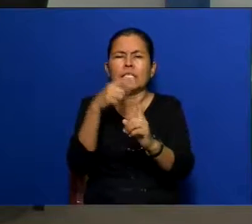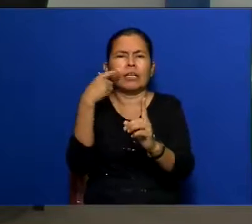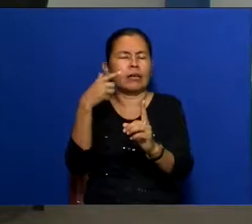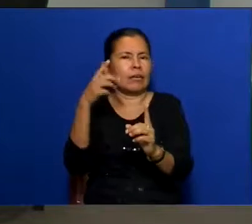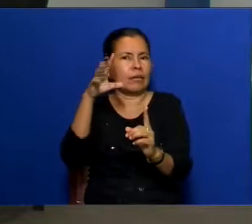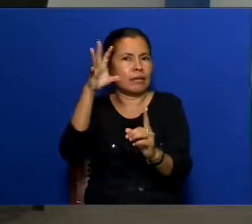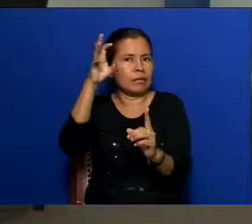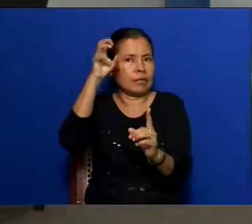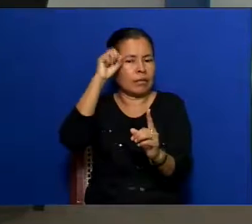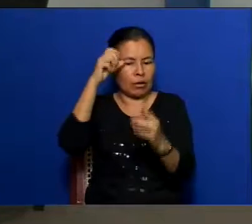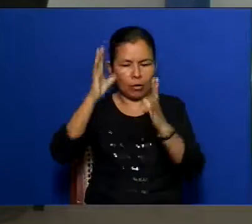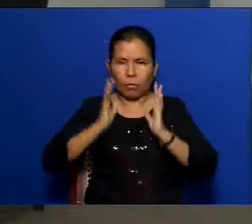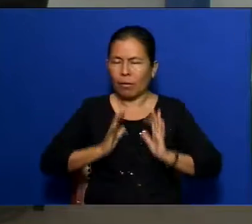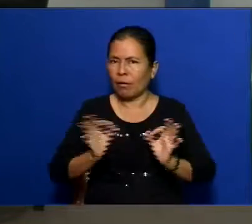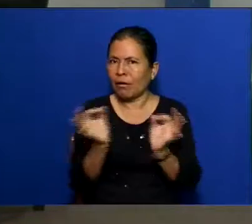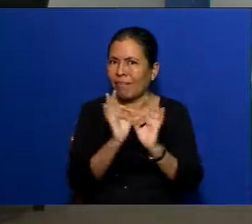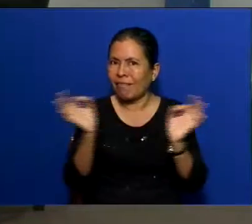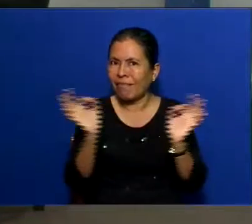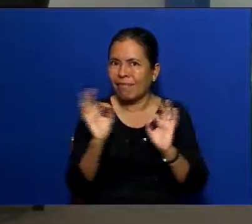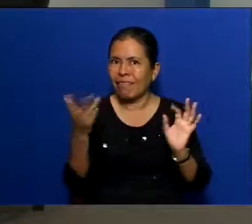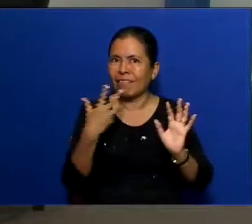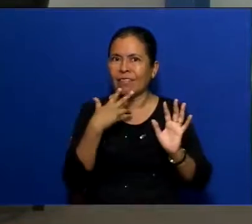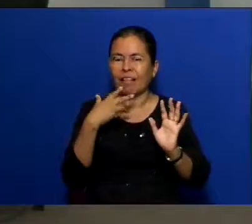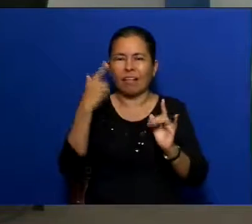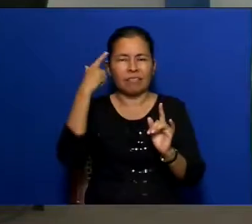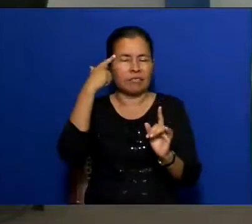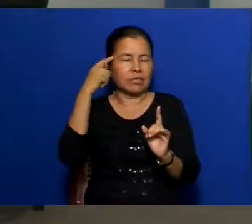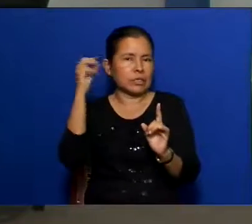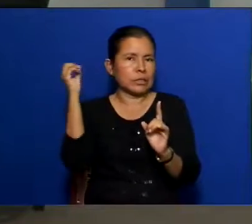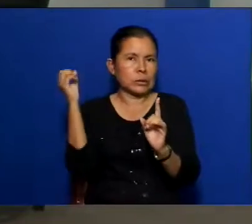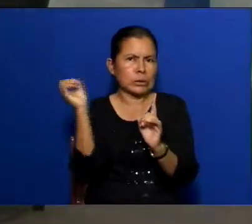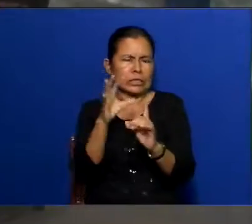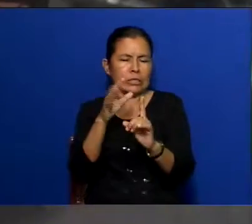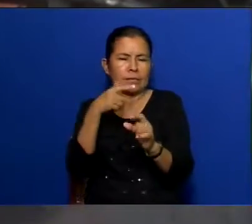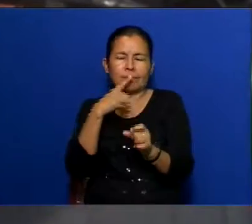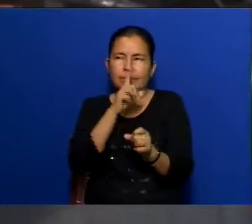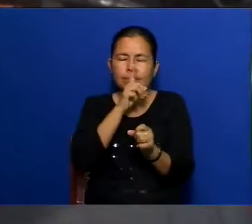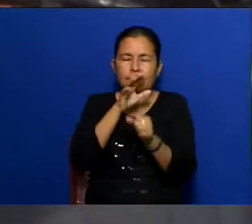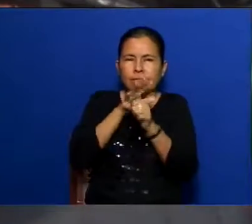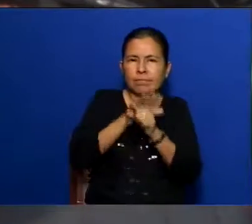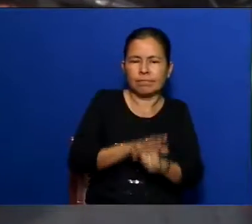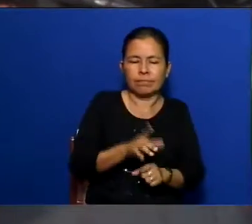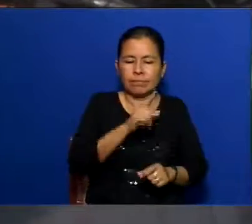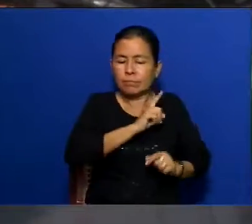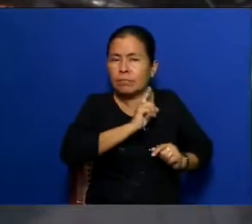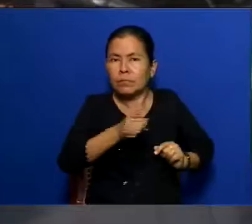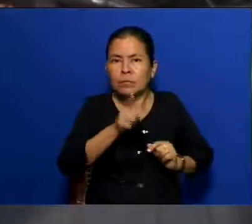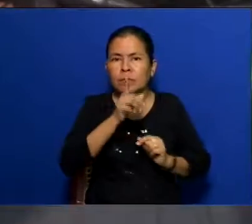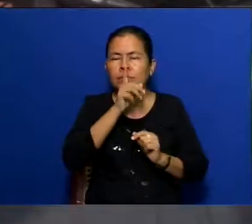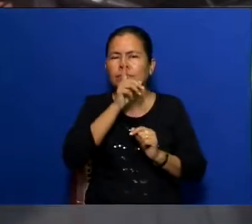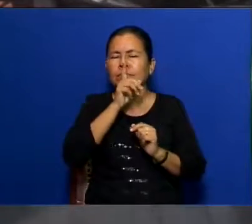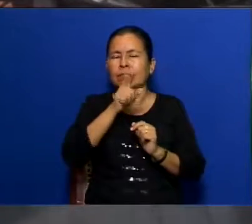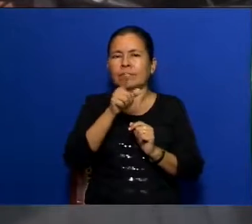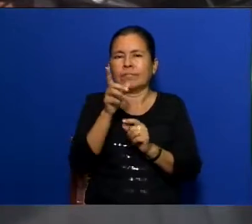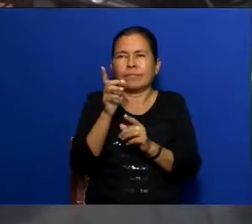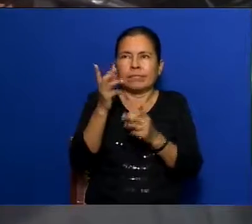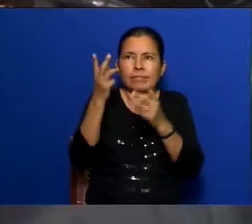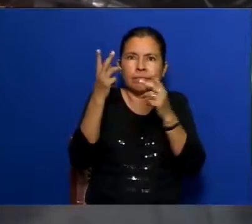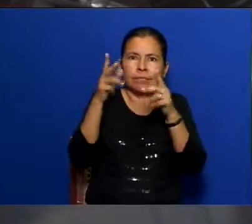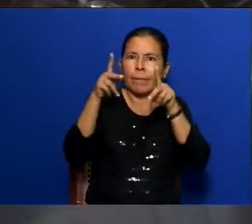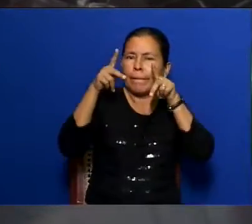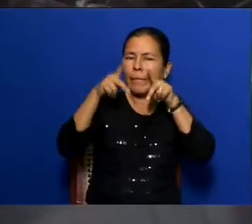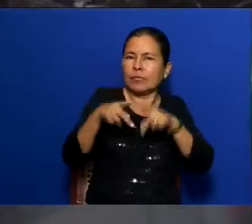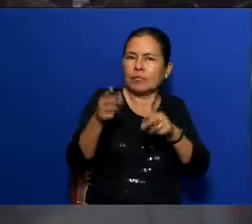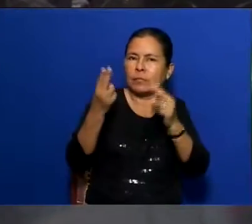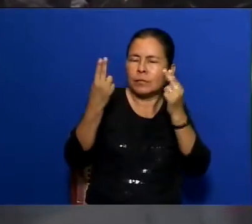agresión física. Sino que es una agresión psicológica, con humillaciones, degradaciones. Y se procede entonces a hacer esa